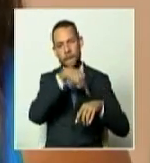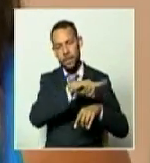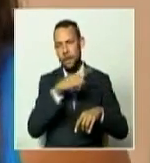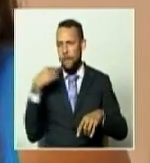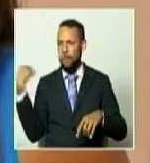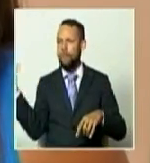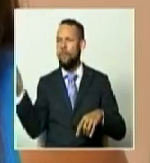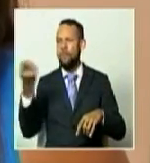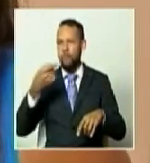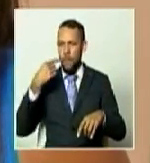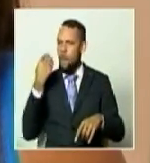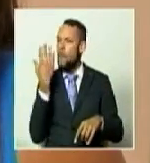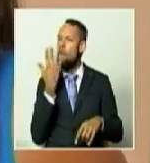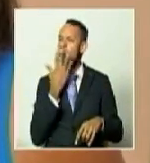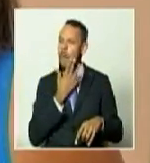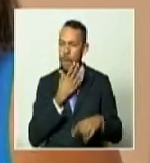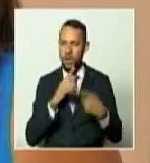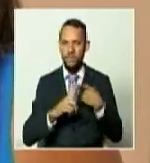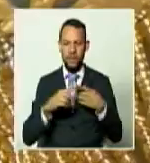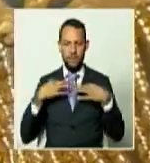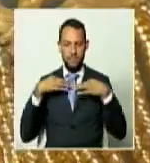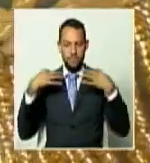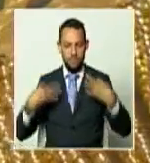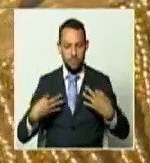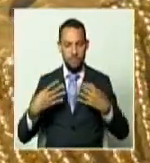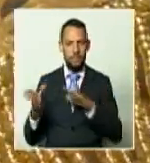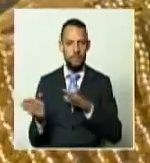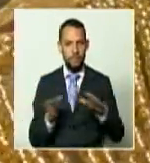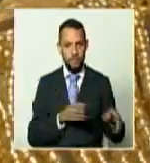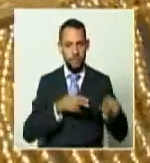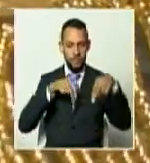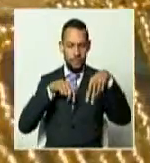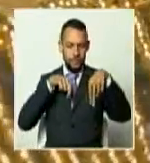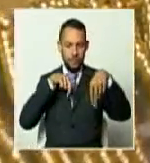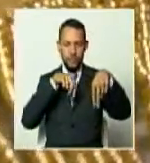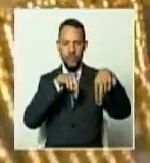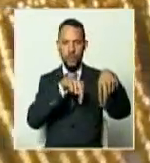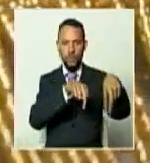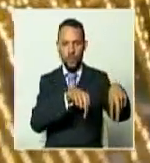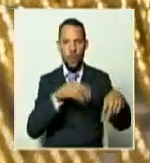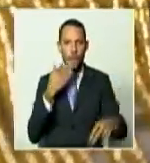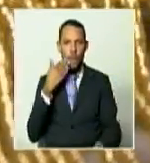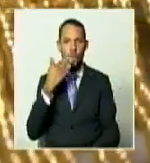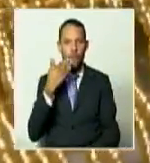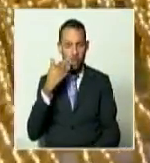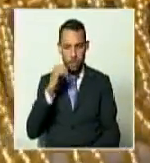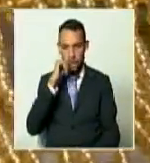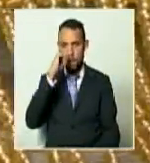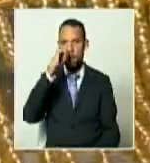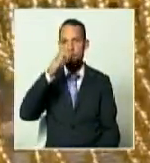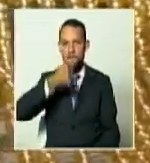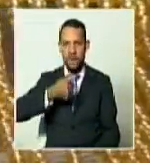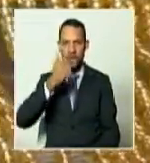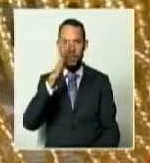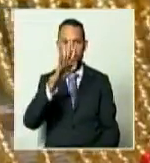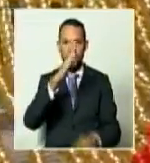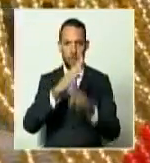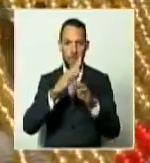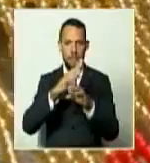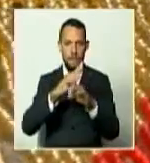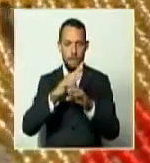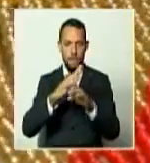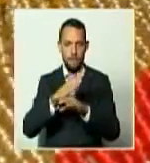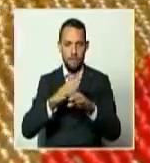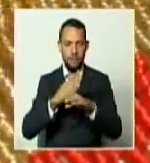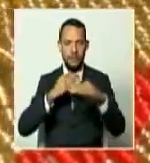mucho colorido acompañado de mucha elegancia. El desfile Fashion Time se llevará a cabo mañana viernes a las 5:30 de la tarde en el primer